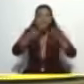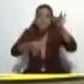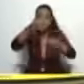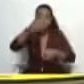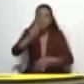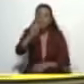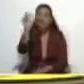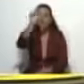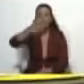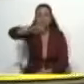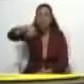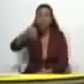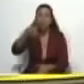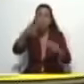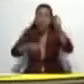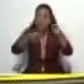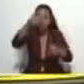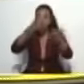Fiscalía.